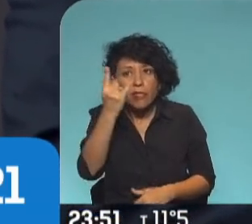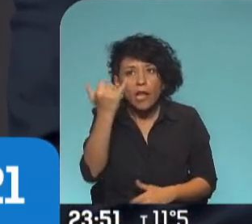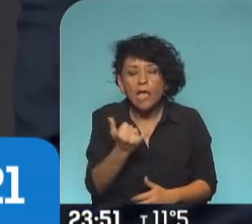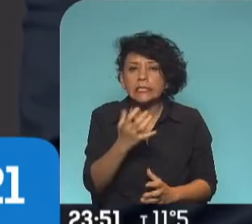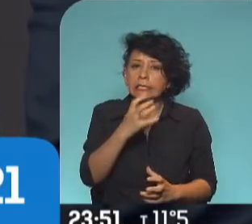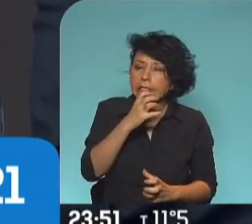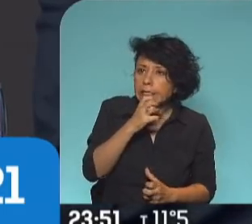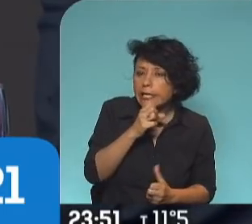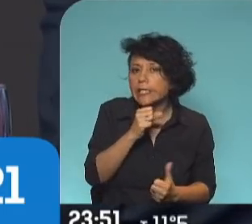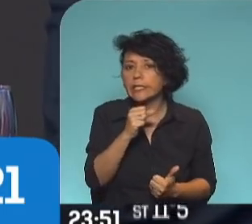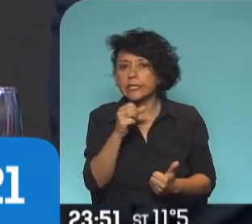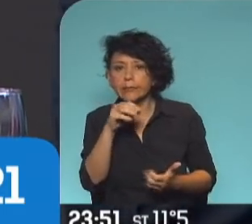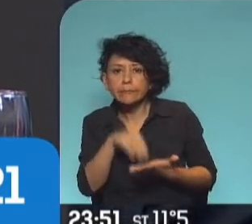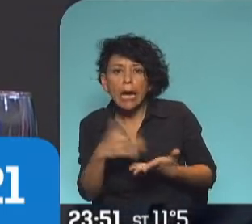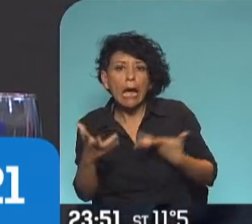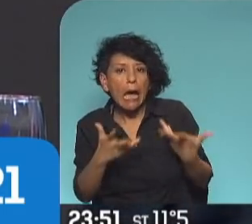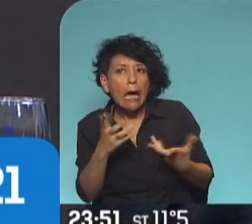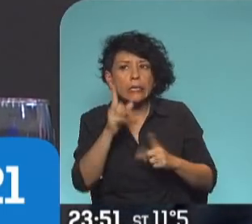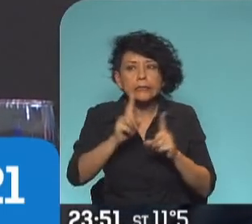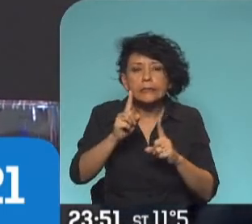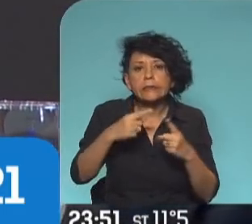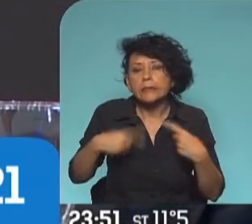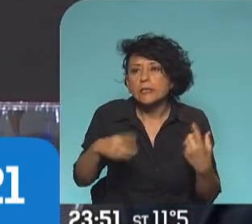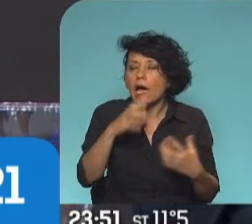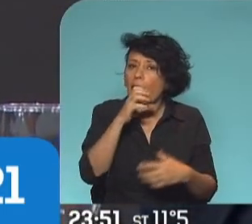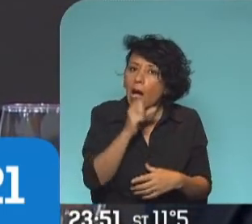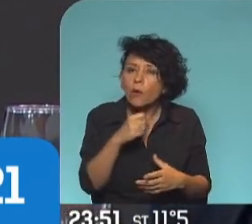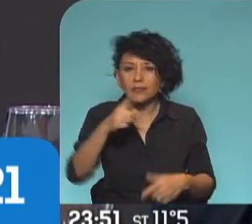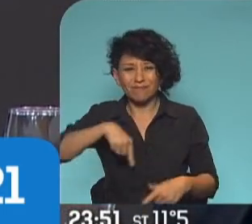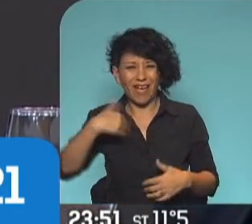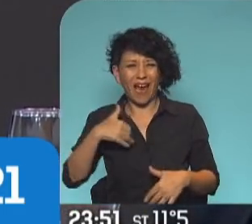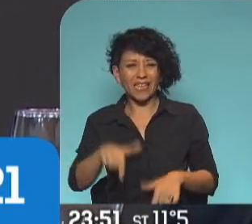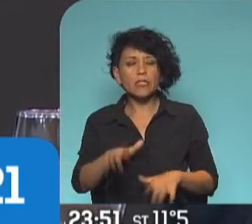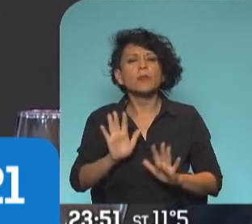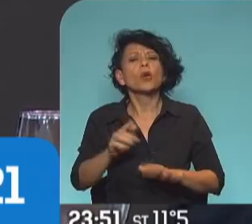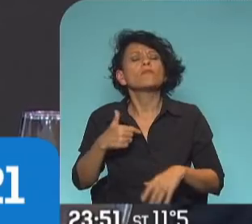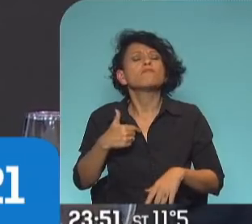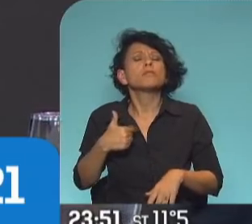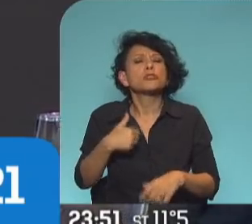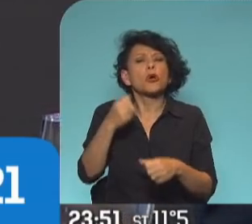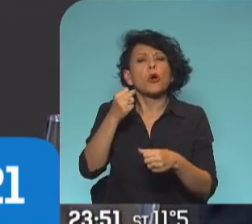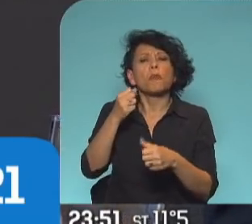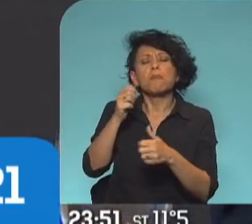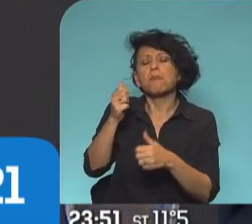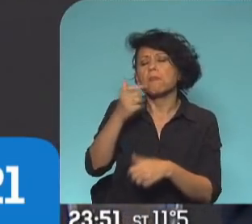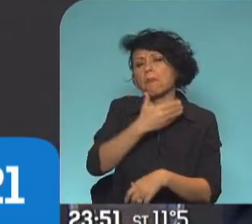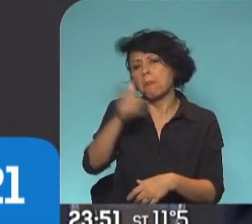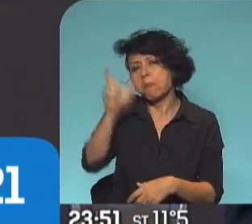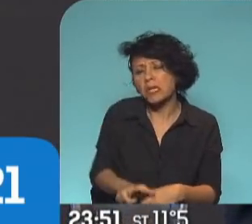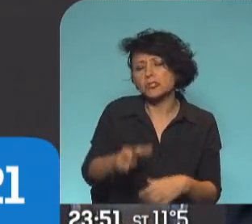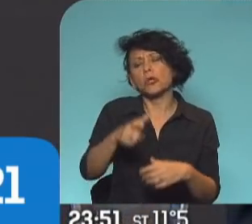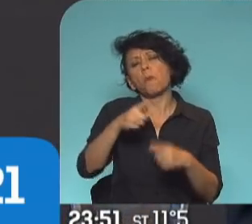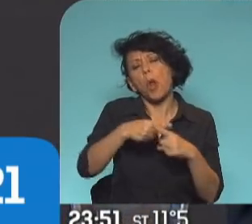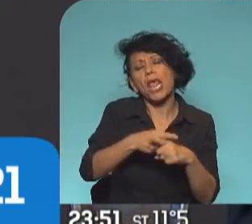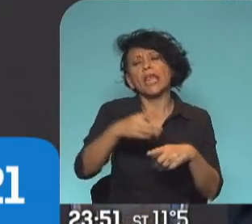a ciertas cosas. Pero lo que yo, cuando trabajo, asesoro y coacheo a un político, un empresario o hasta un deportista,